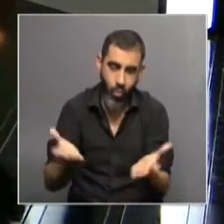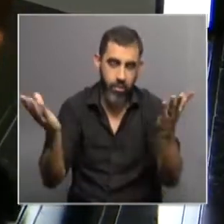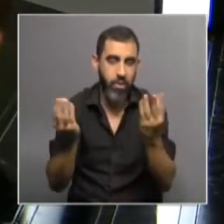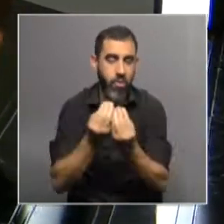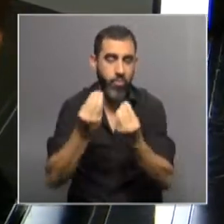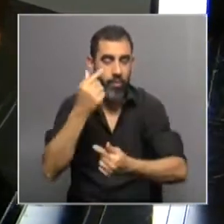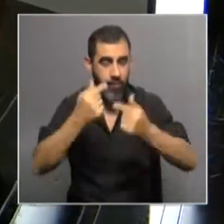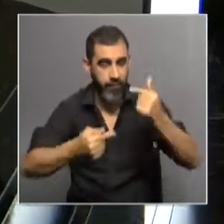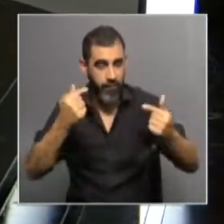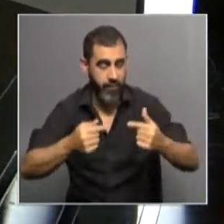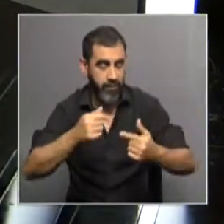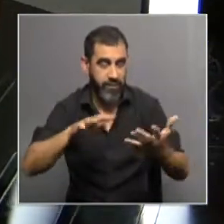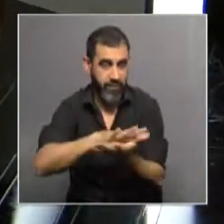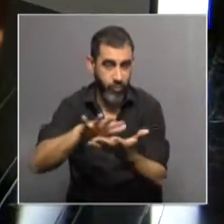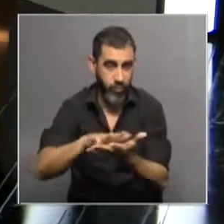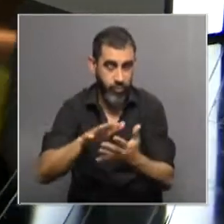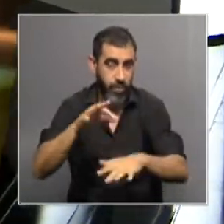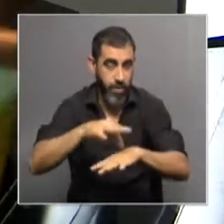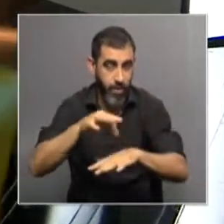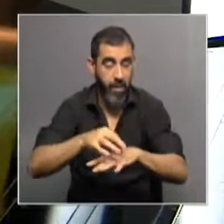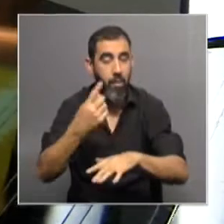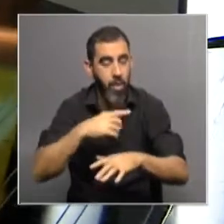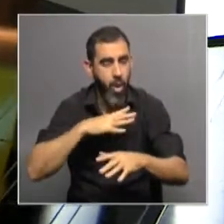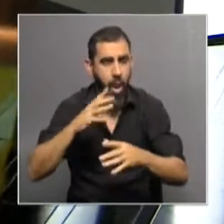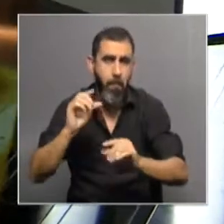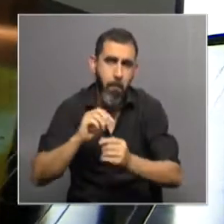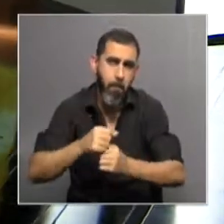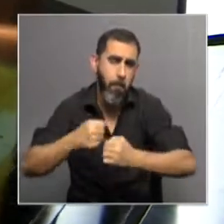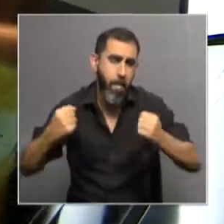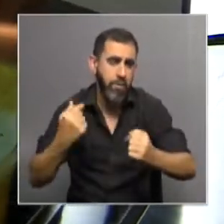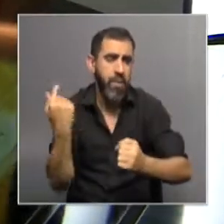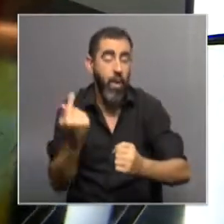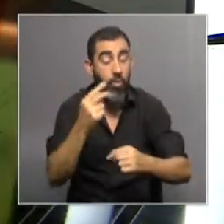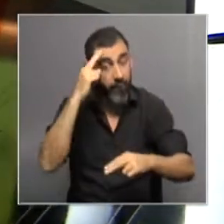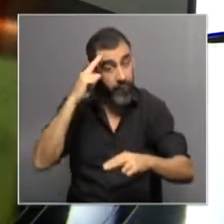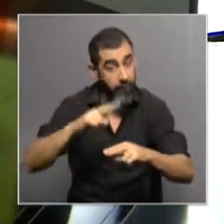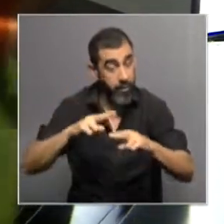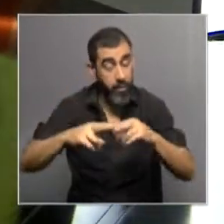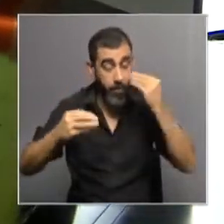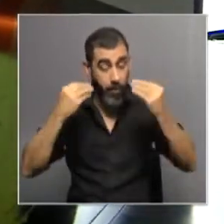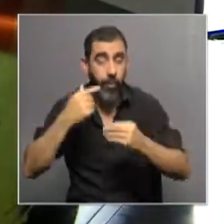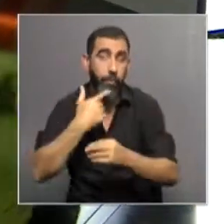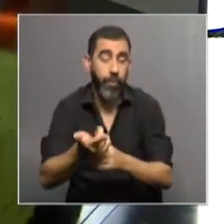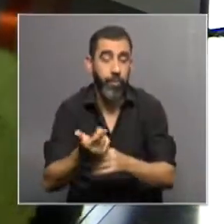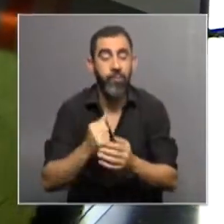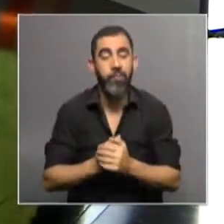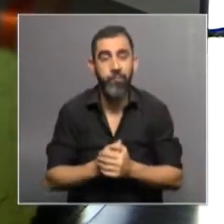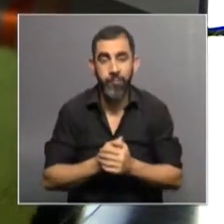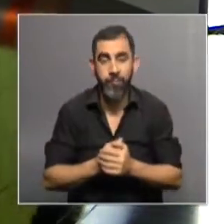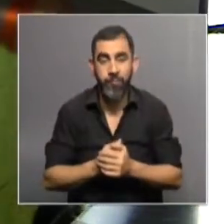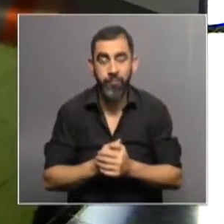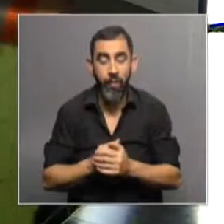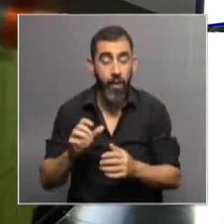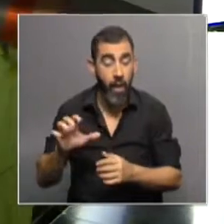montón de campos, pero lo cierto es que cada vez más para determinadas patologías, para esas que más nos preocupan, y estoy pensando, por ejemplo, en las